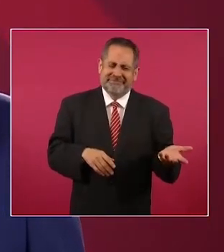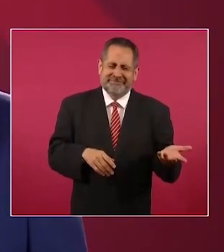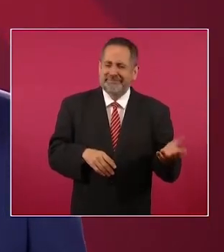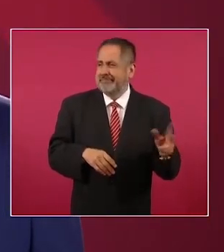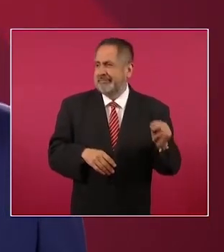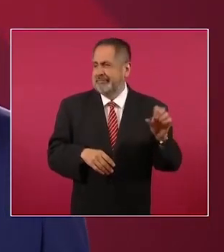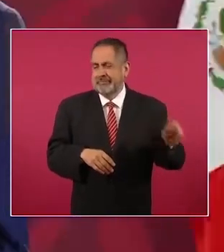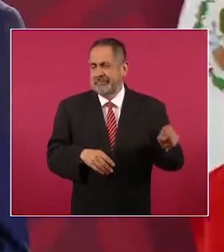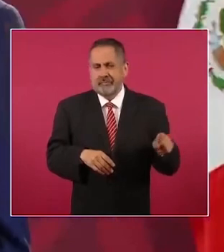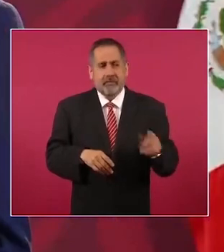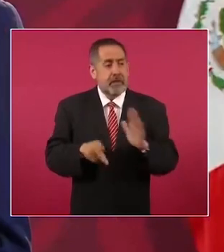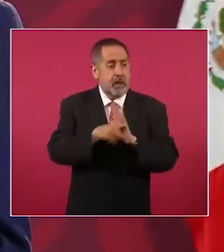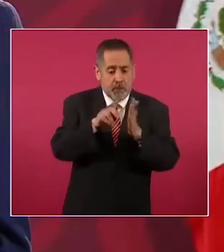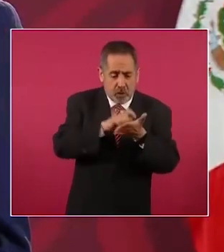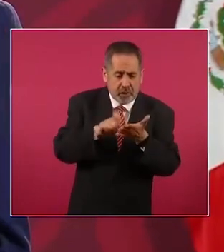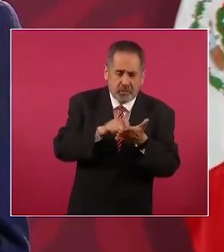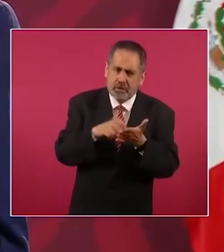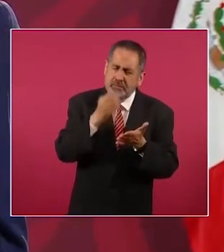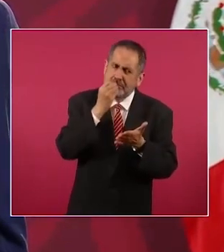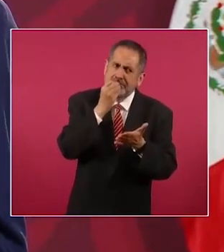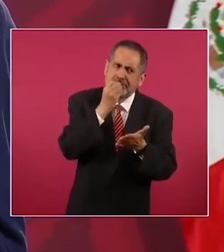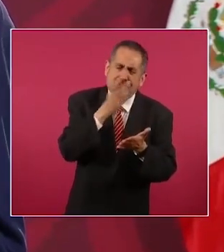es un noble oficio